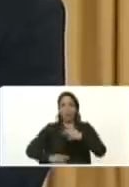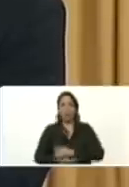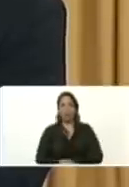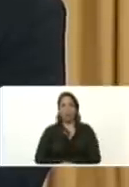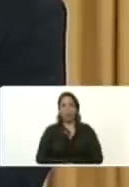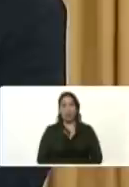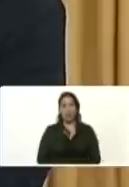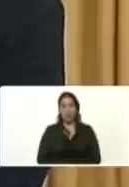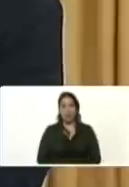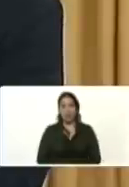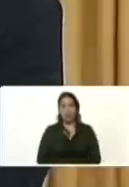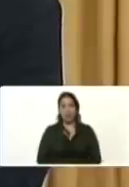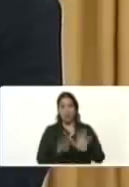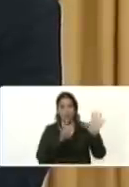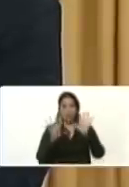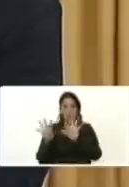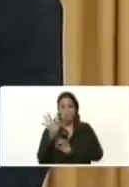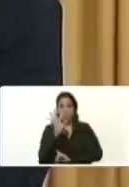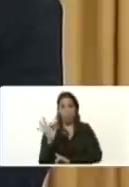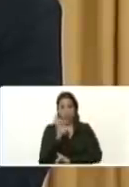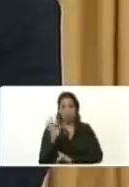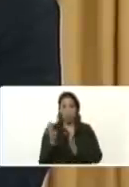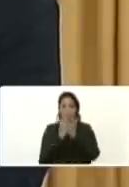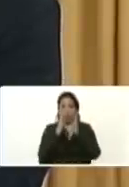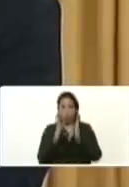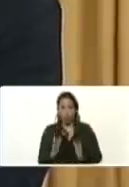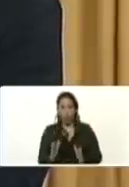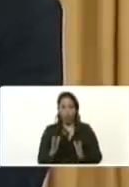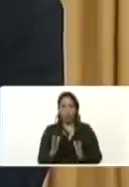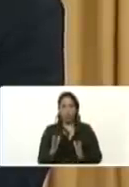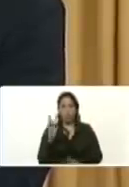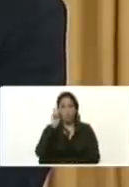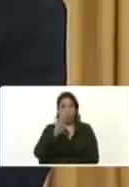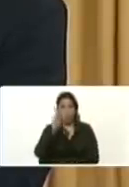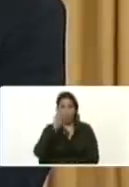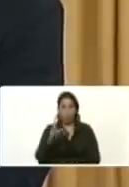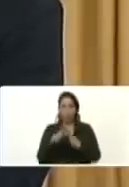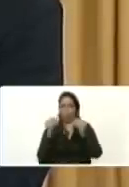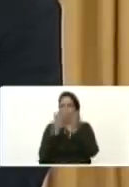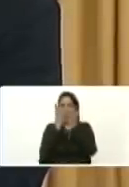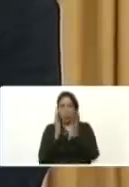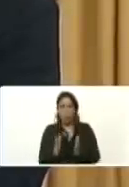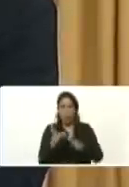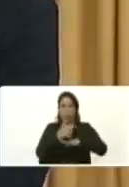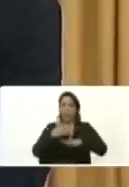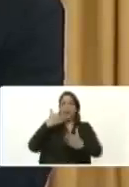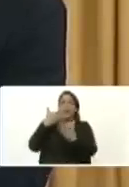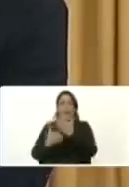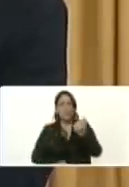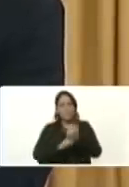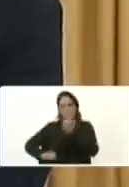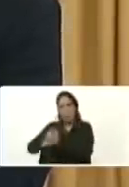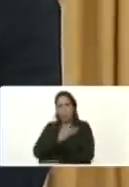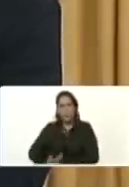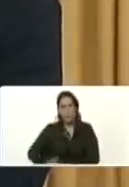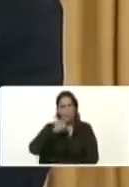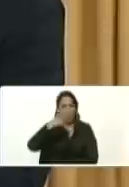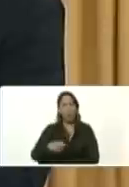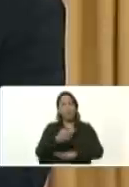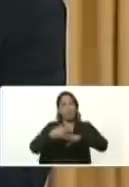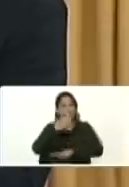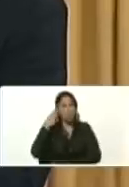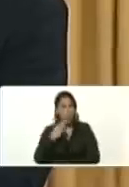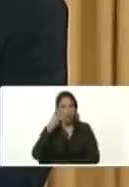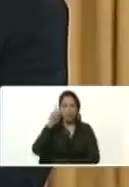hoy el 99 por ciento de los estudiantes en la planta profesoral en las escuelas de la gobernación gracias al apoyo del presidente nicolás maduro el gobierno